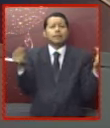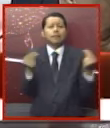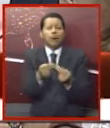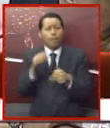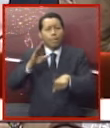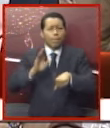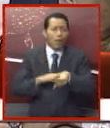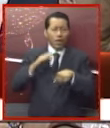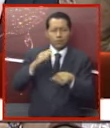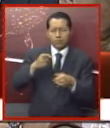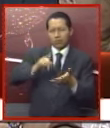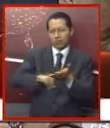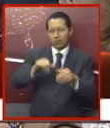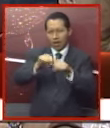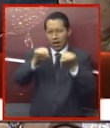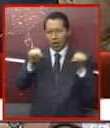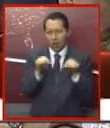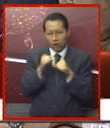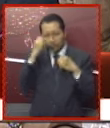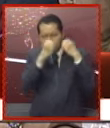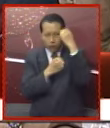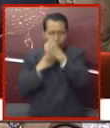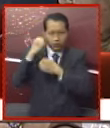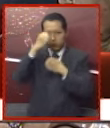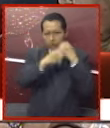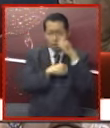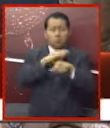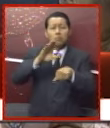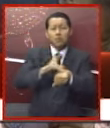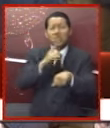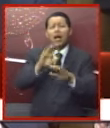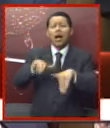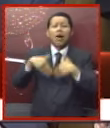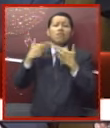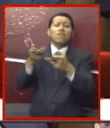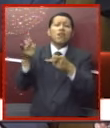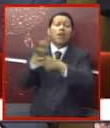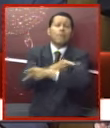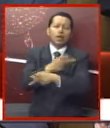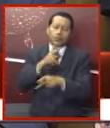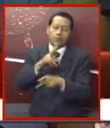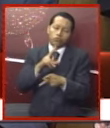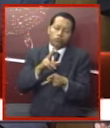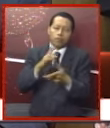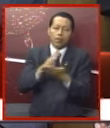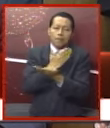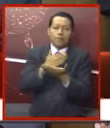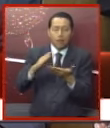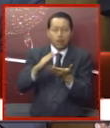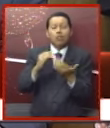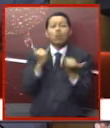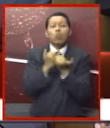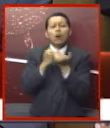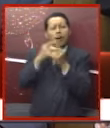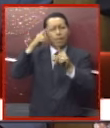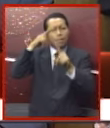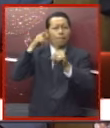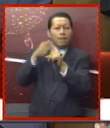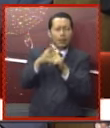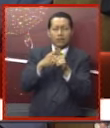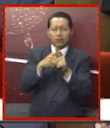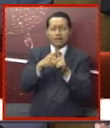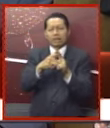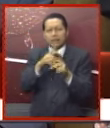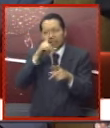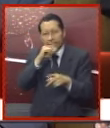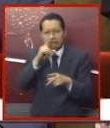el estudio en el aula no tenga su contraposición con lo que sucede en el exterior. Añadió que plantear metas irrealizables no es la mejor manera